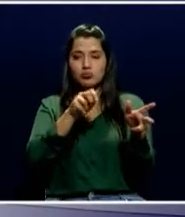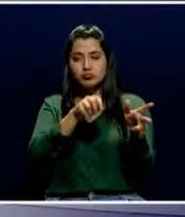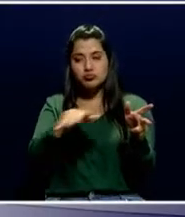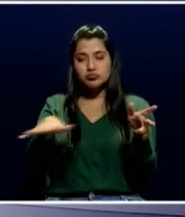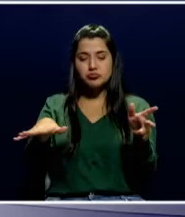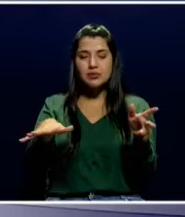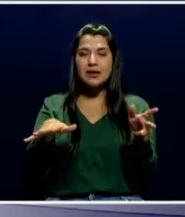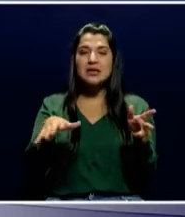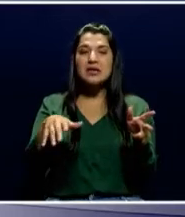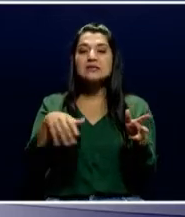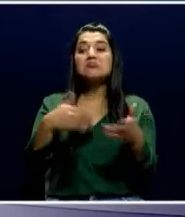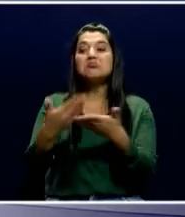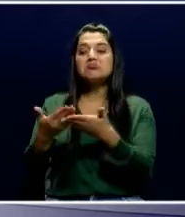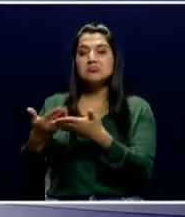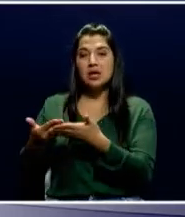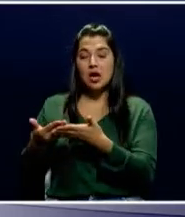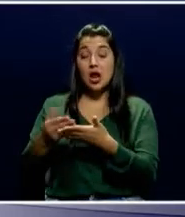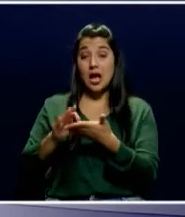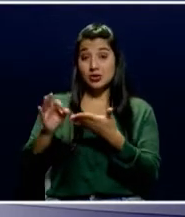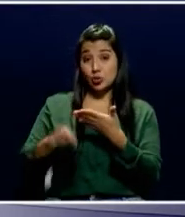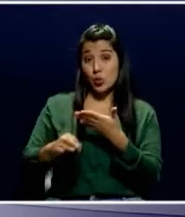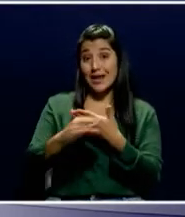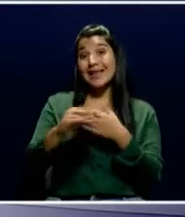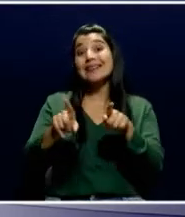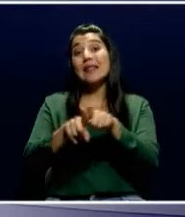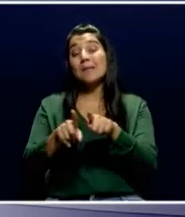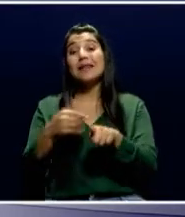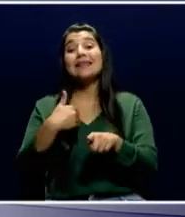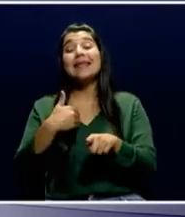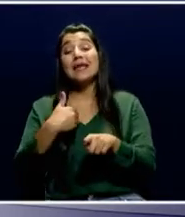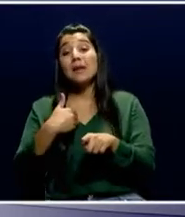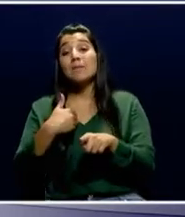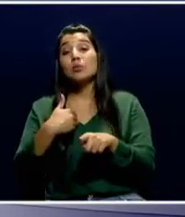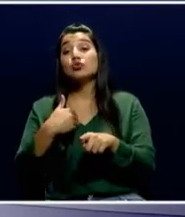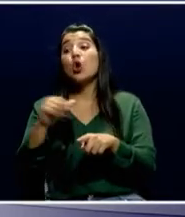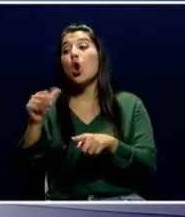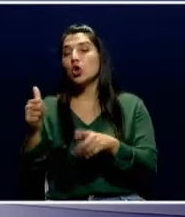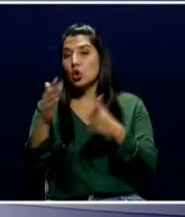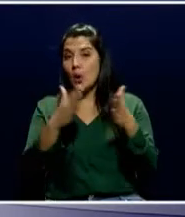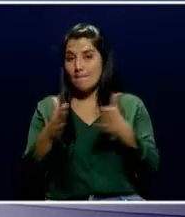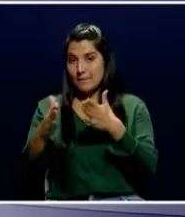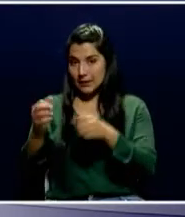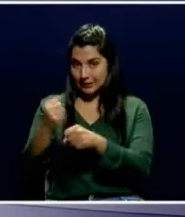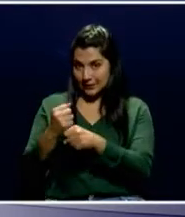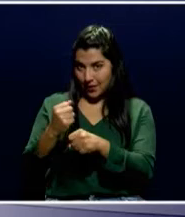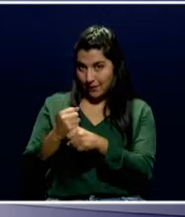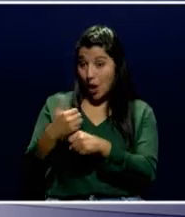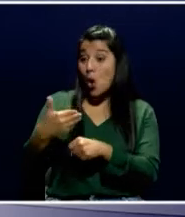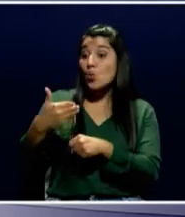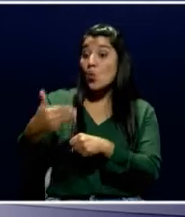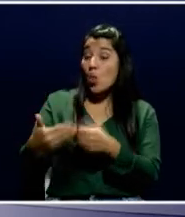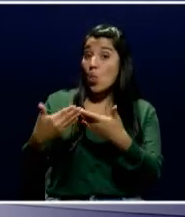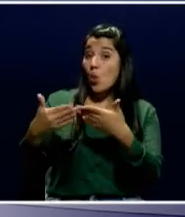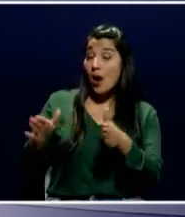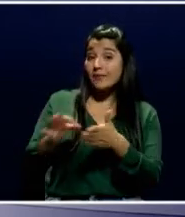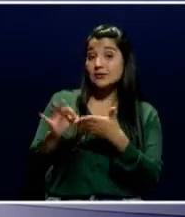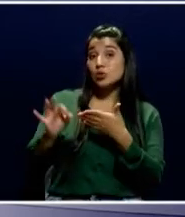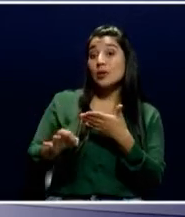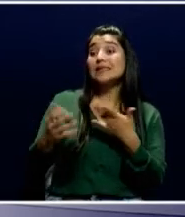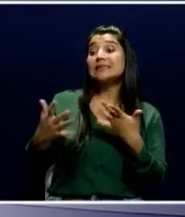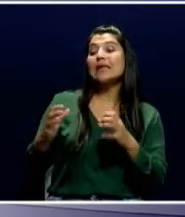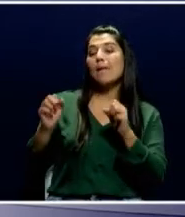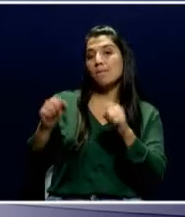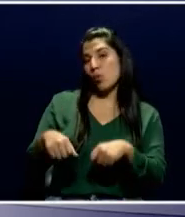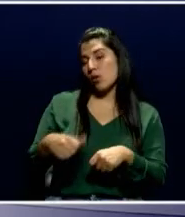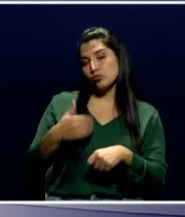de trabajo que esperaríamos que al momento de la reapertura de las escuelas, que es algo pues que todavía está en análisis, ya tengamos